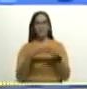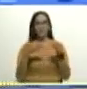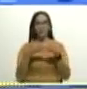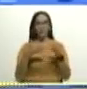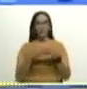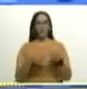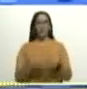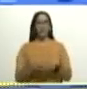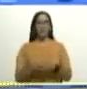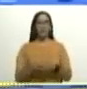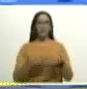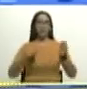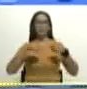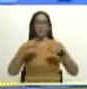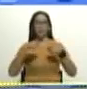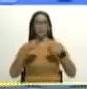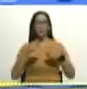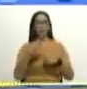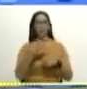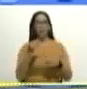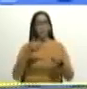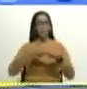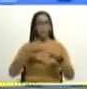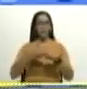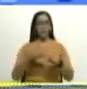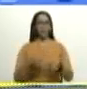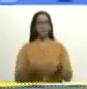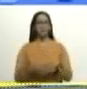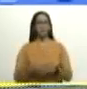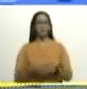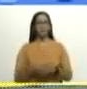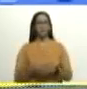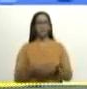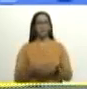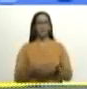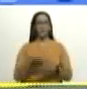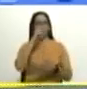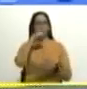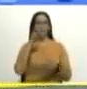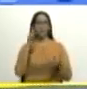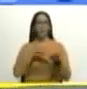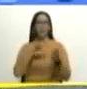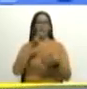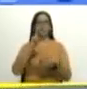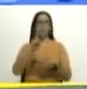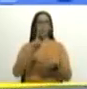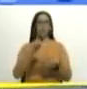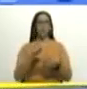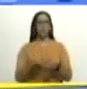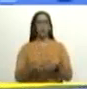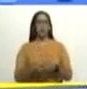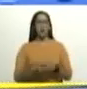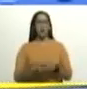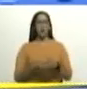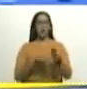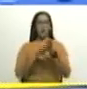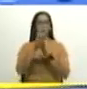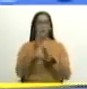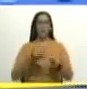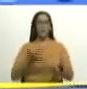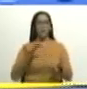en exportaciones no petroleras ni auríferas. En el año 2021 tuvo un repunte muy